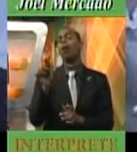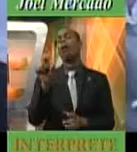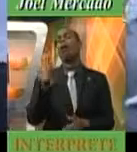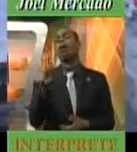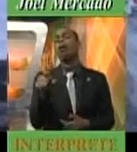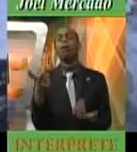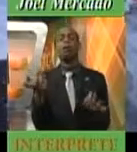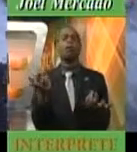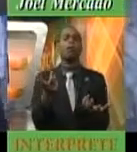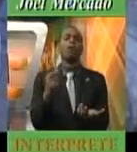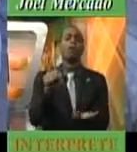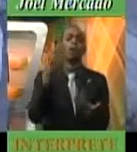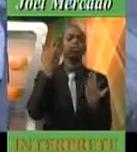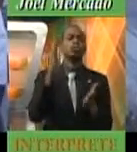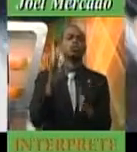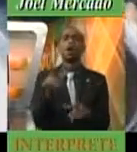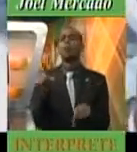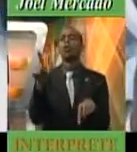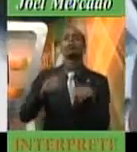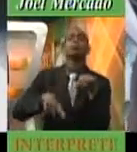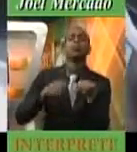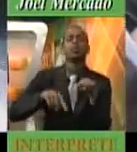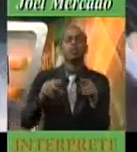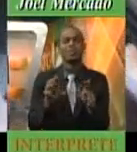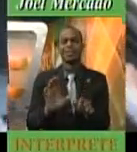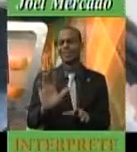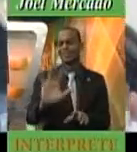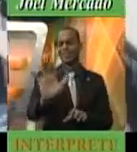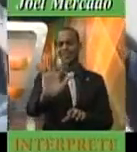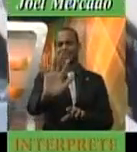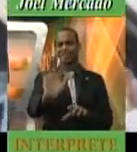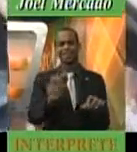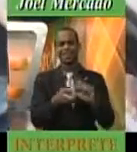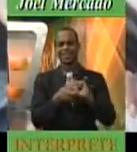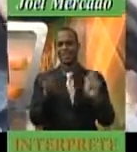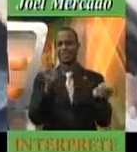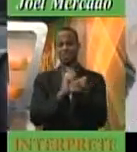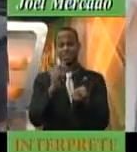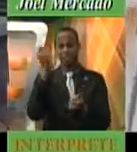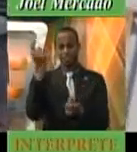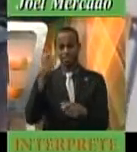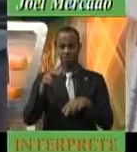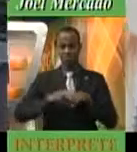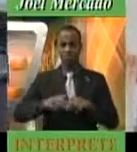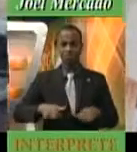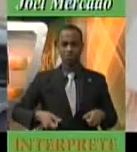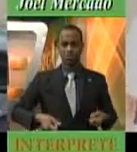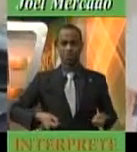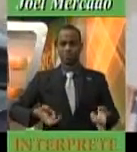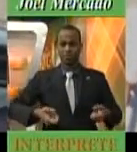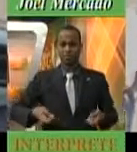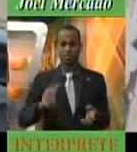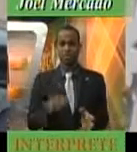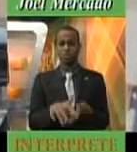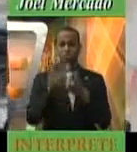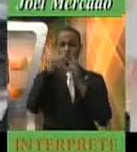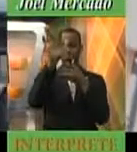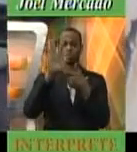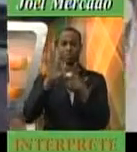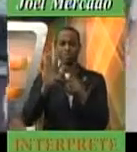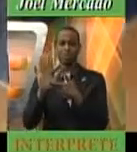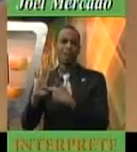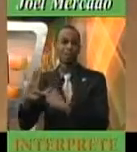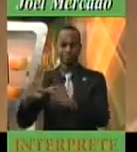necesitado, como el que no sabe, el que no puede. Por eso, por ejemplo, nosotros siempre llevamos los atletas en silla de rueda para que hagan su juego